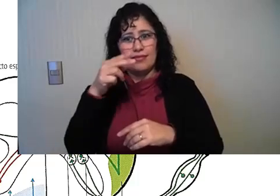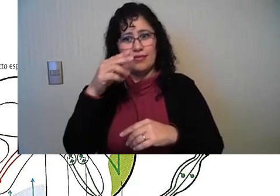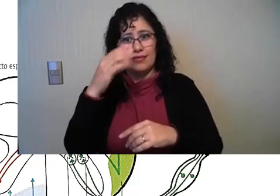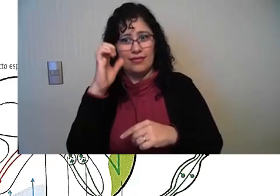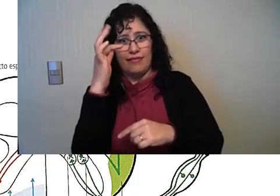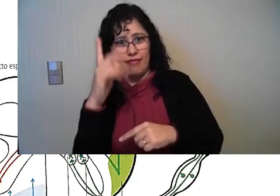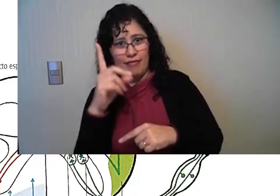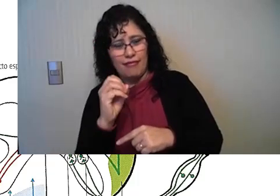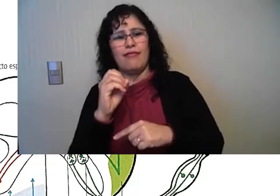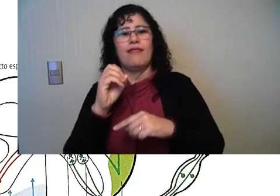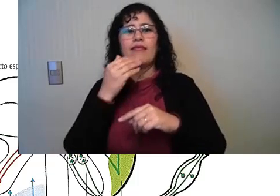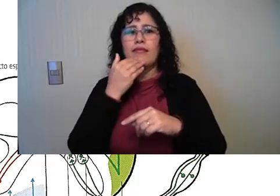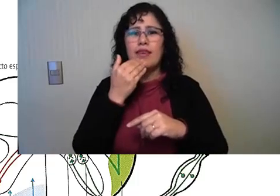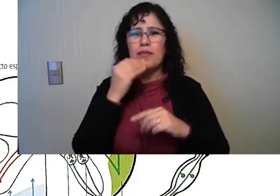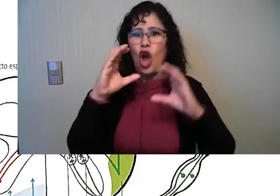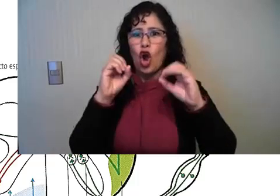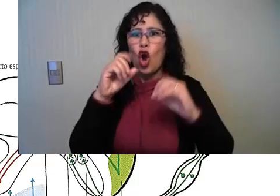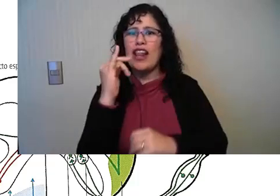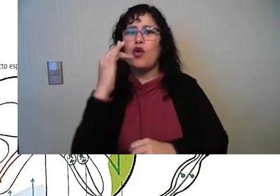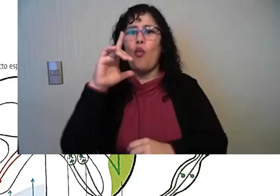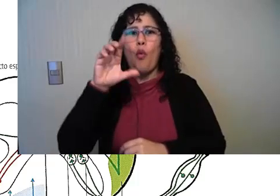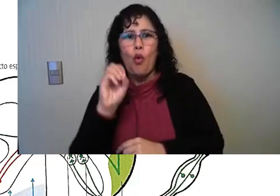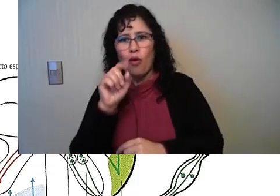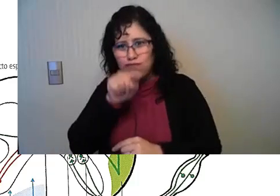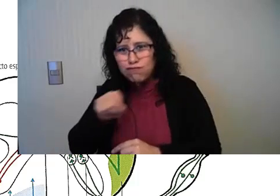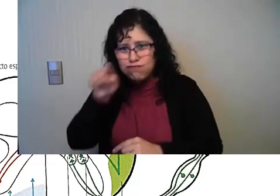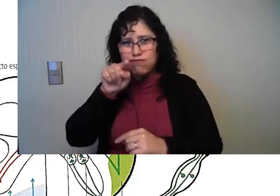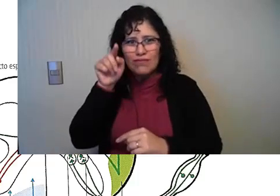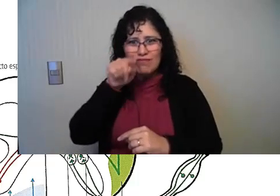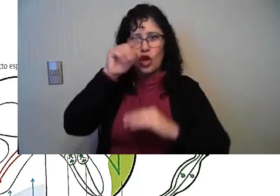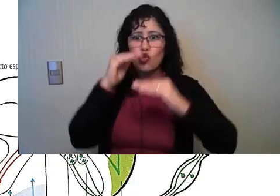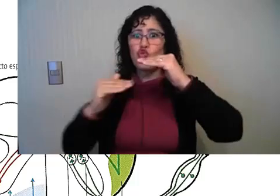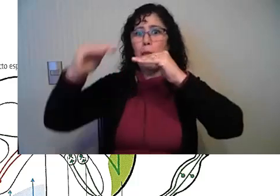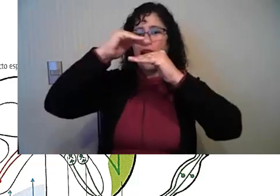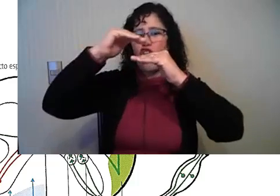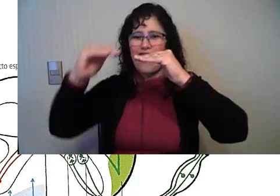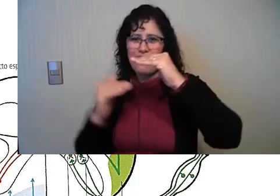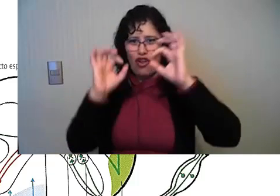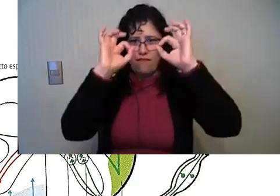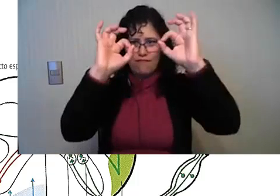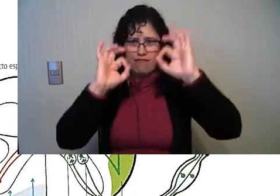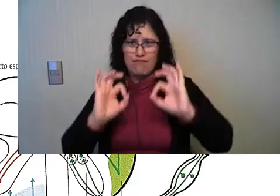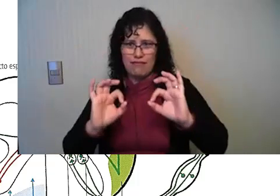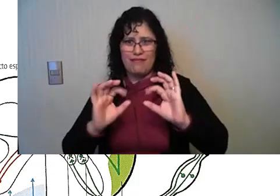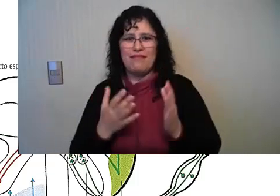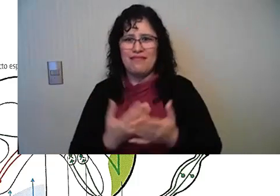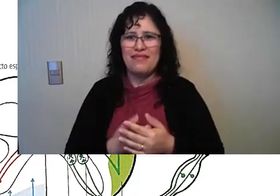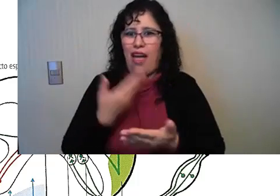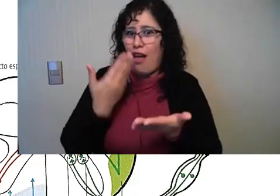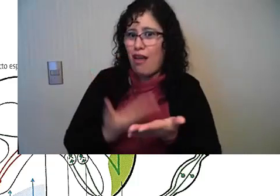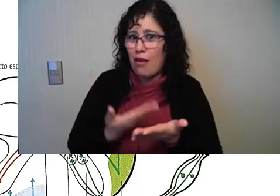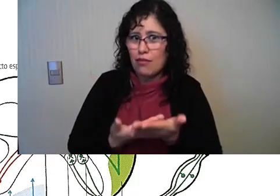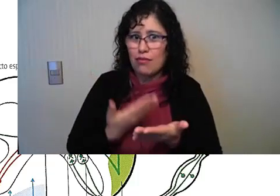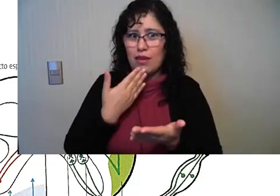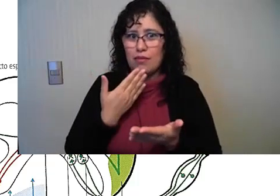a los colículos superiores y colículos inferiores. Aprovechando, ¿cierto? Una